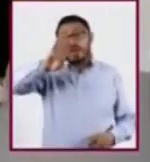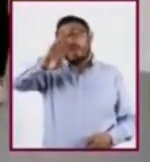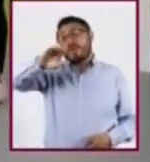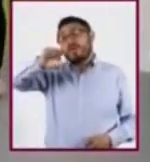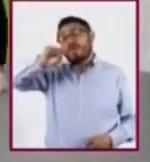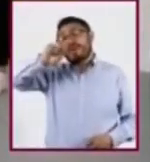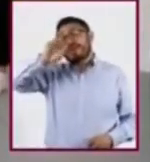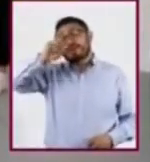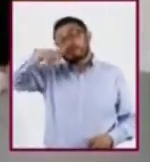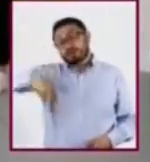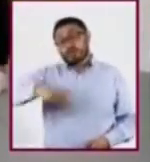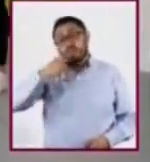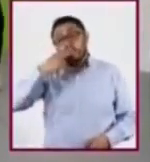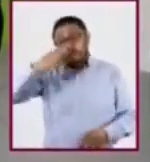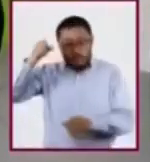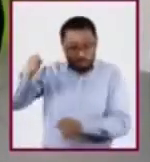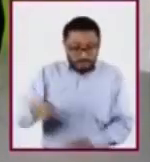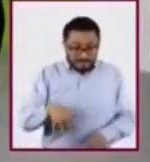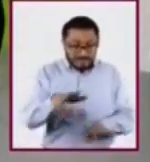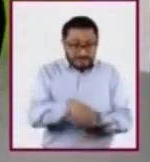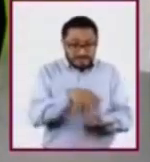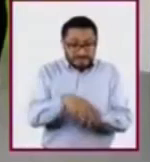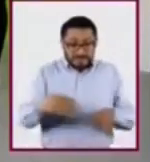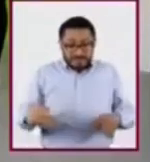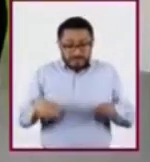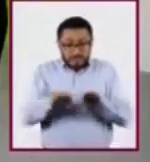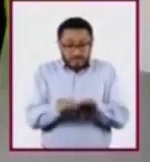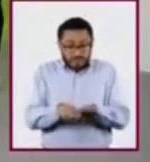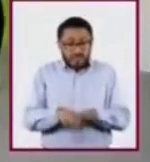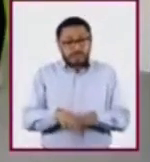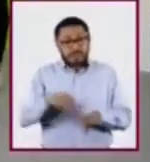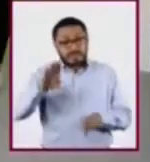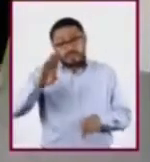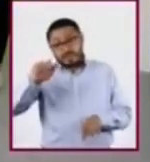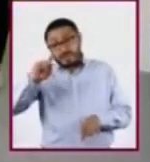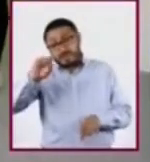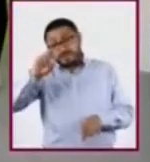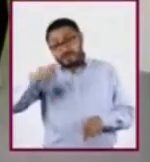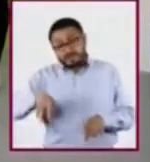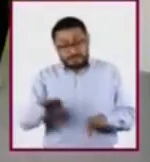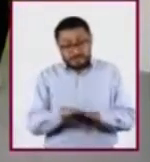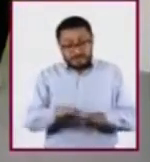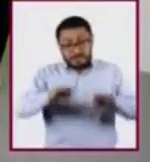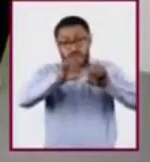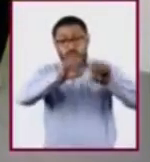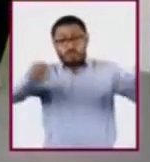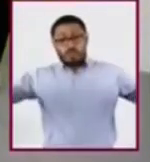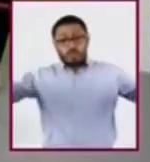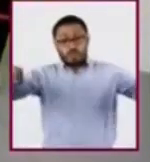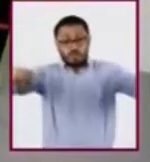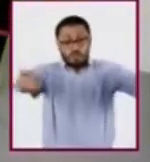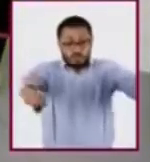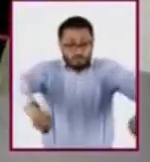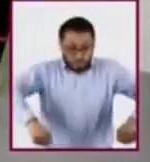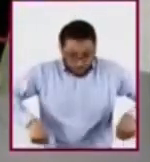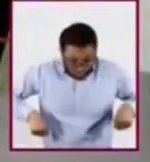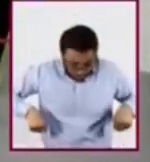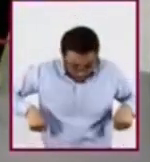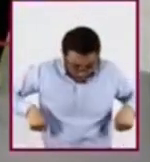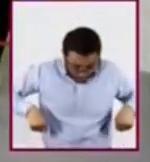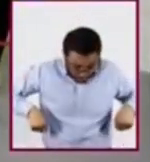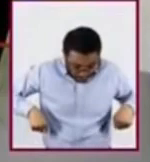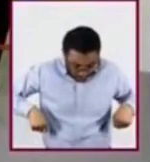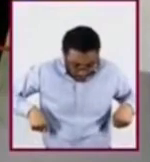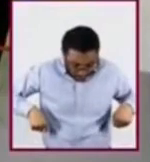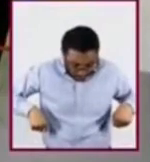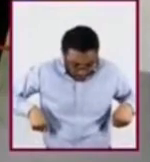pies juntos, agarramos el bastón con las dos manos, de esa forma, y vamos a bajar el tronco y nos quedamos en la